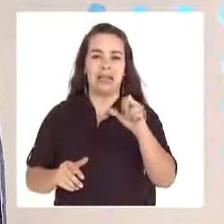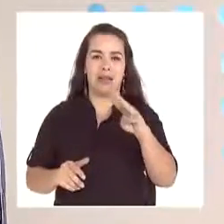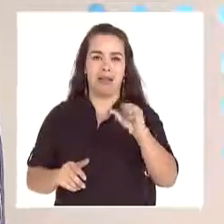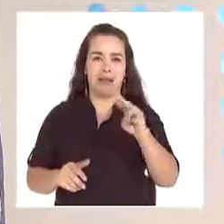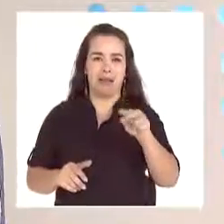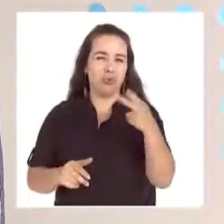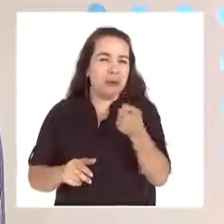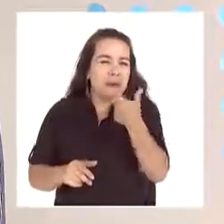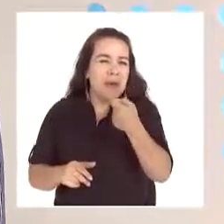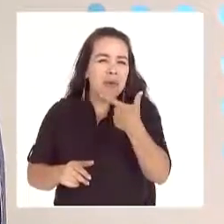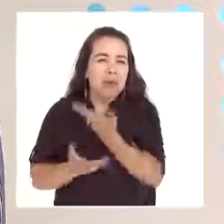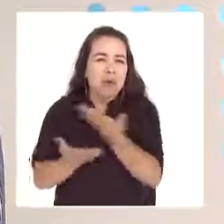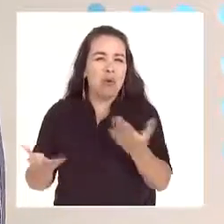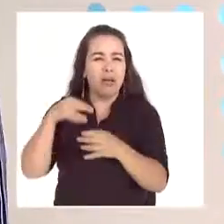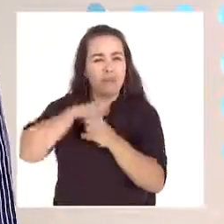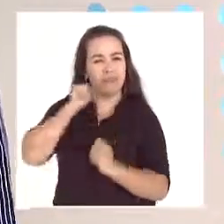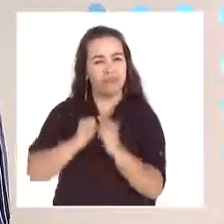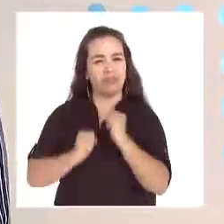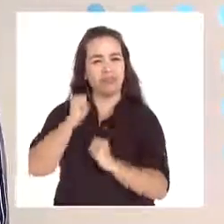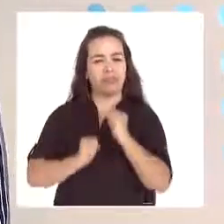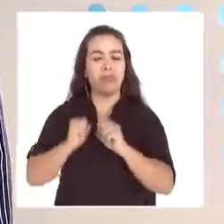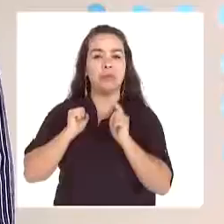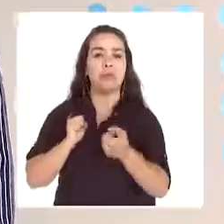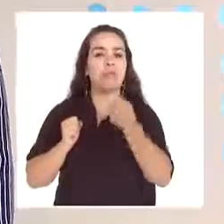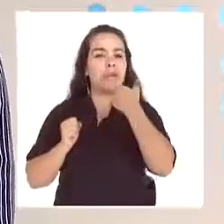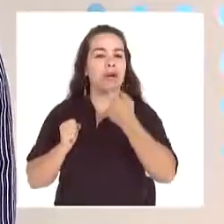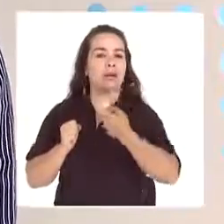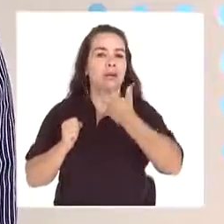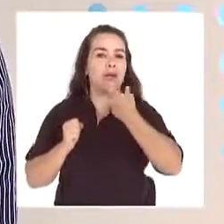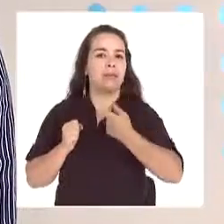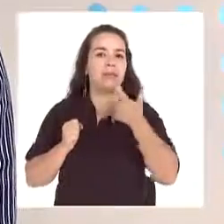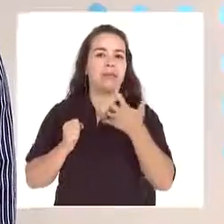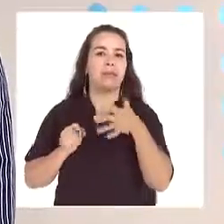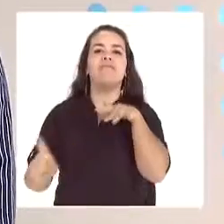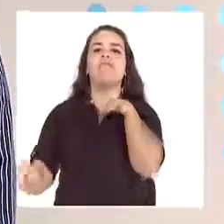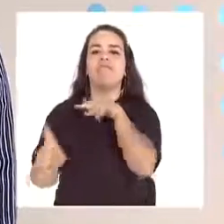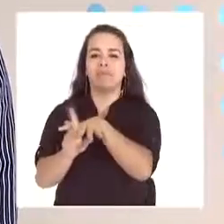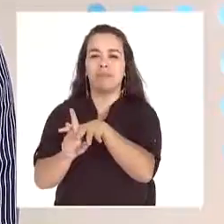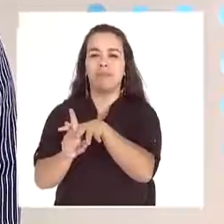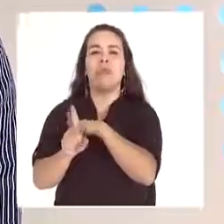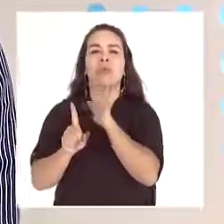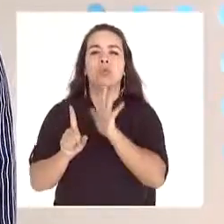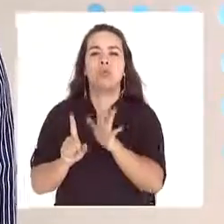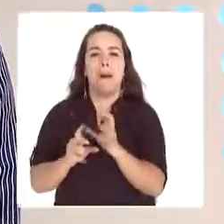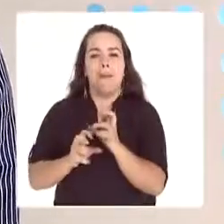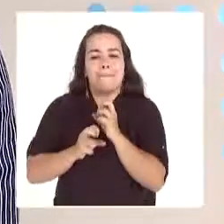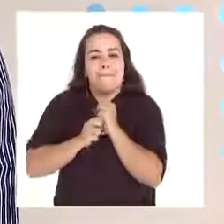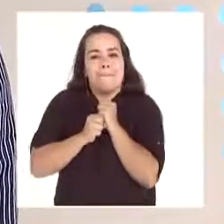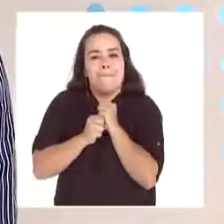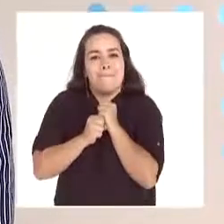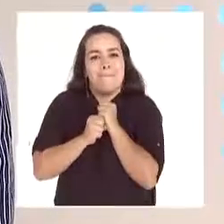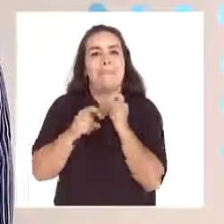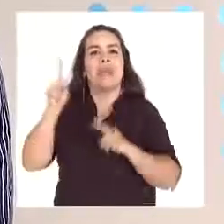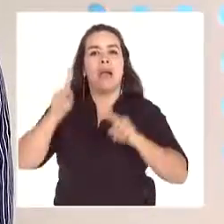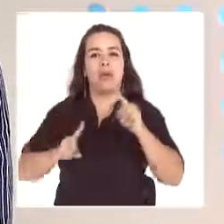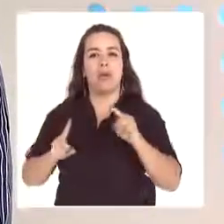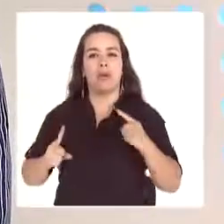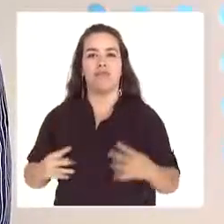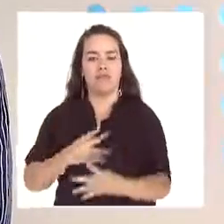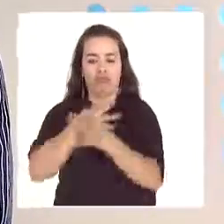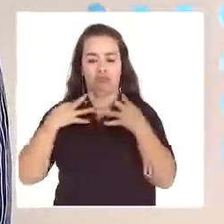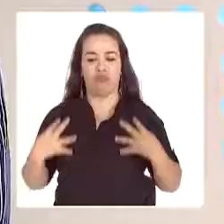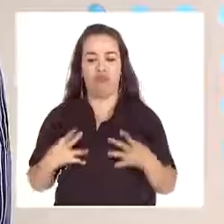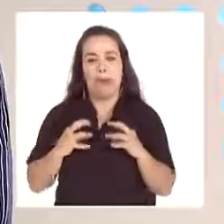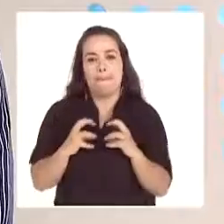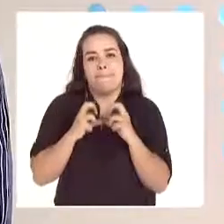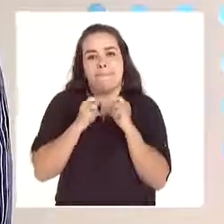captopril, son medicamentos que producen también constricción de algunas de las arterias renales